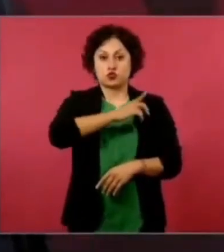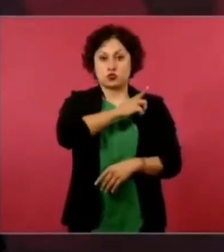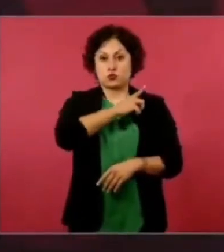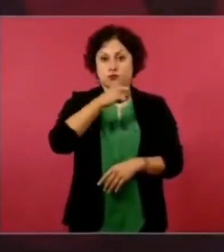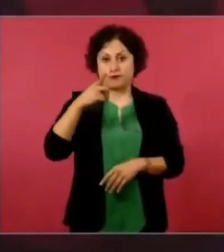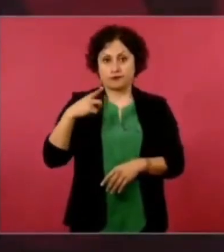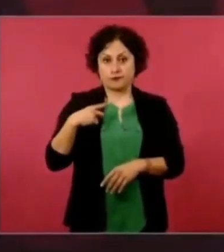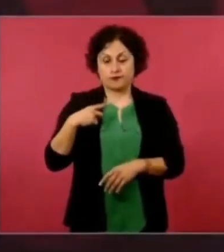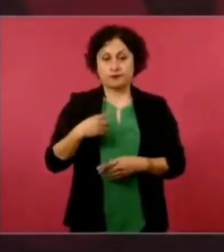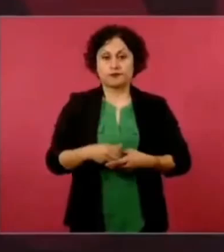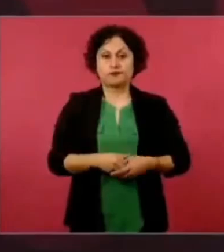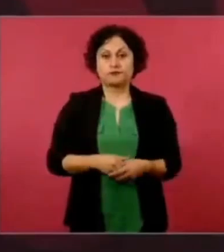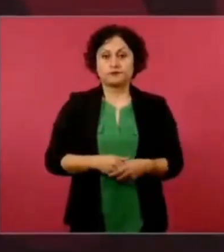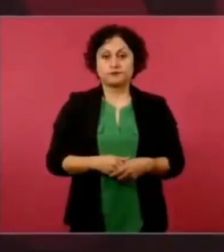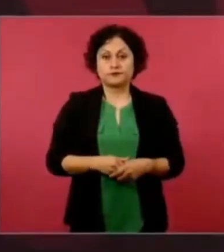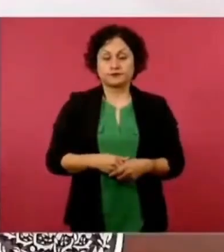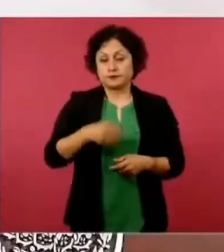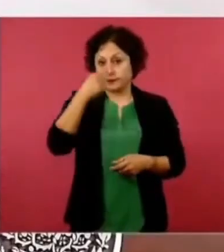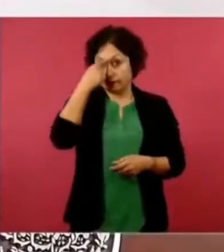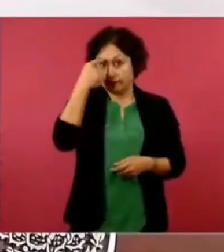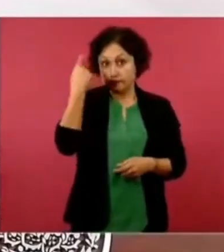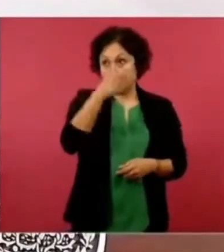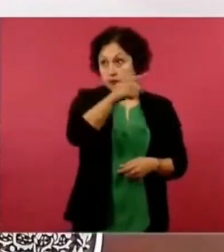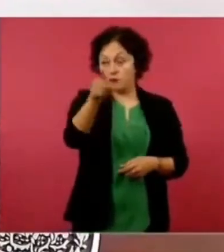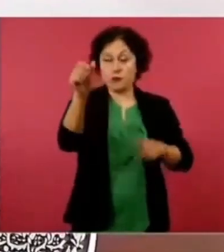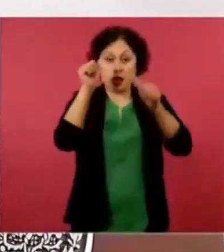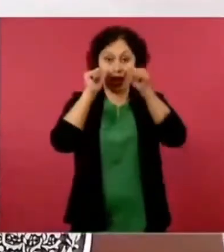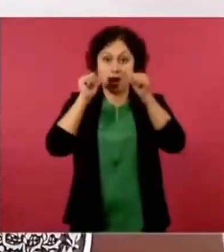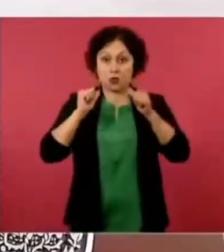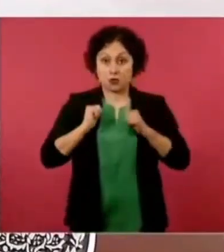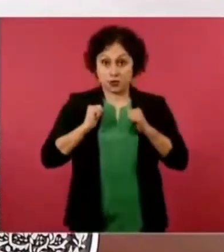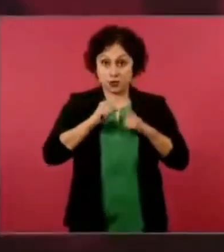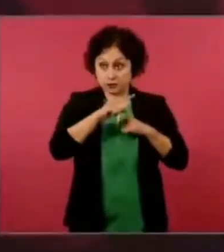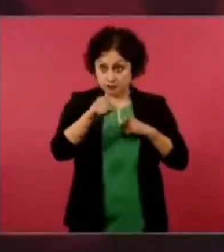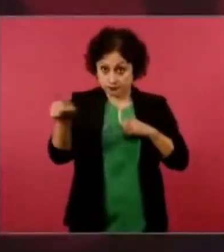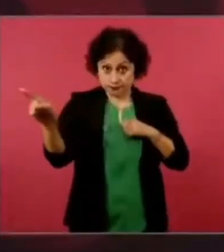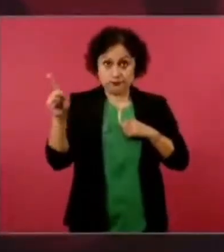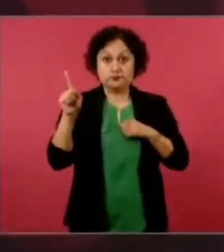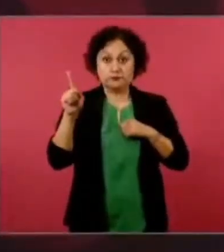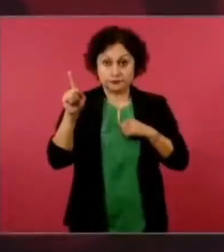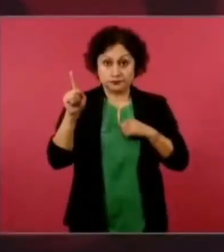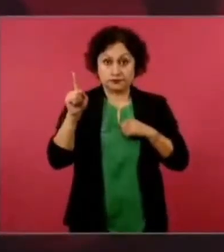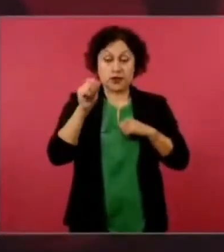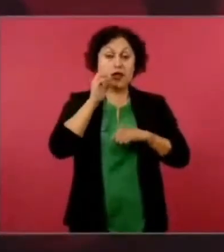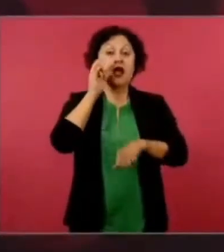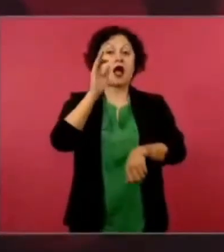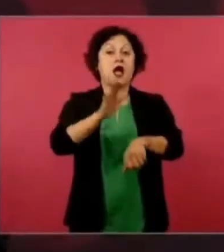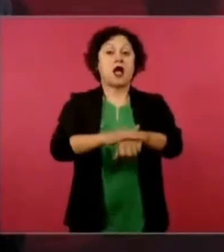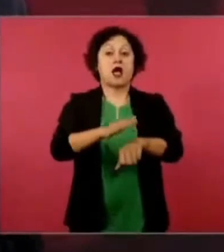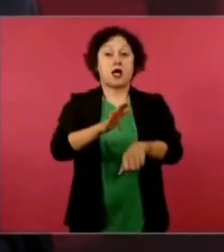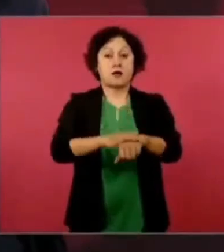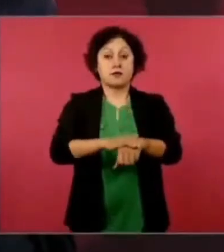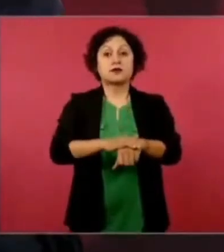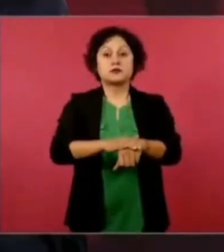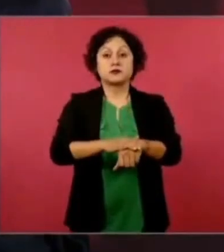para los que me están escuchando. Va a ayudar a que no se